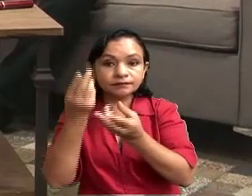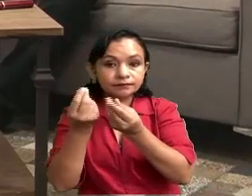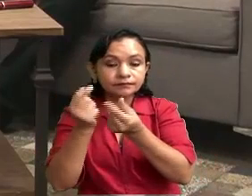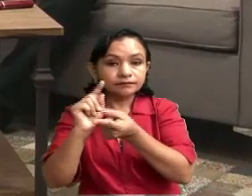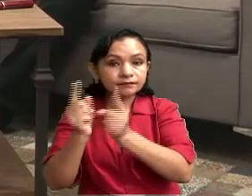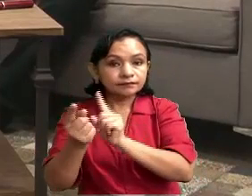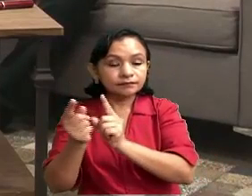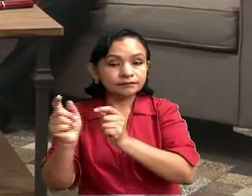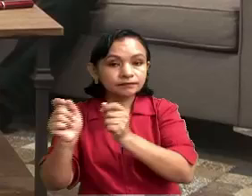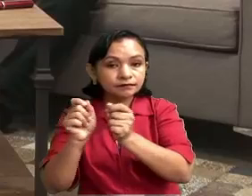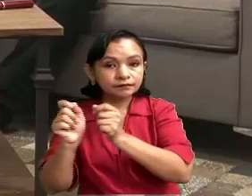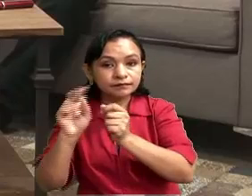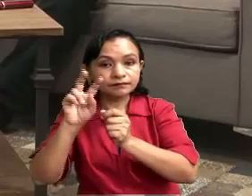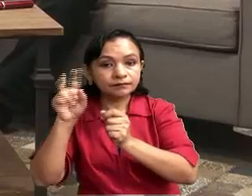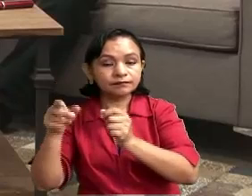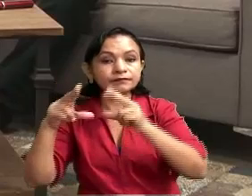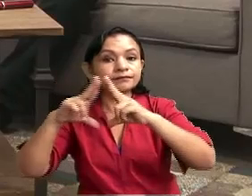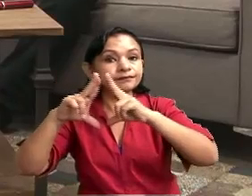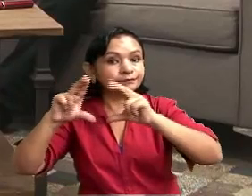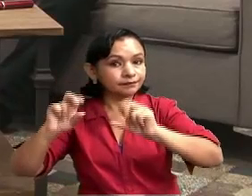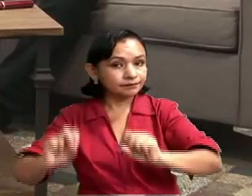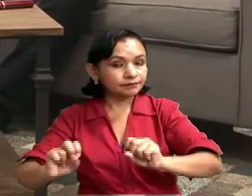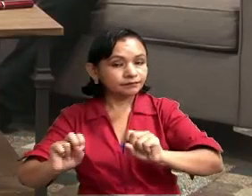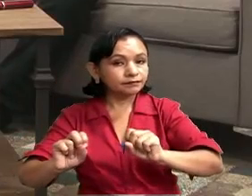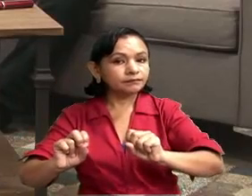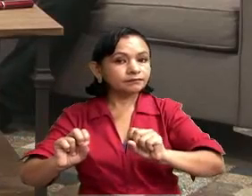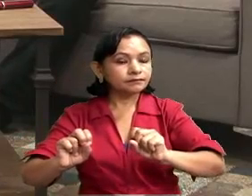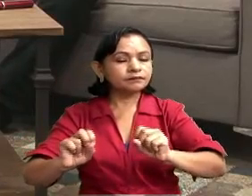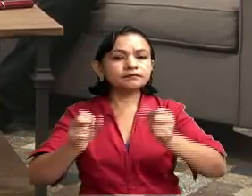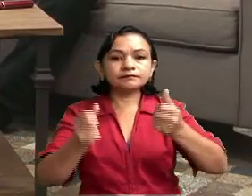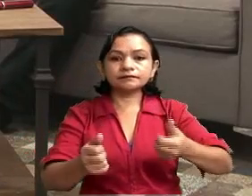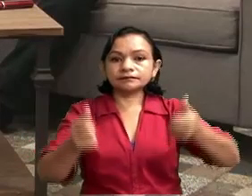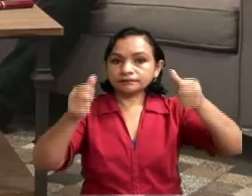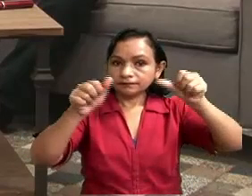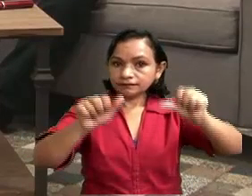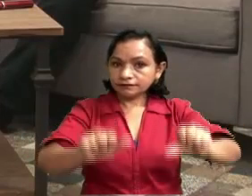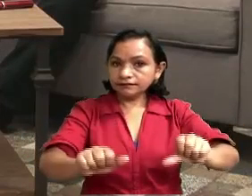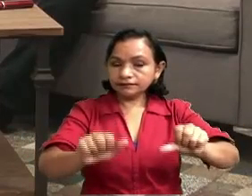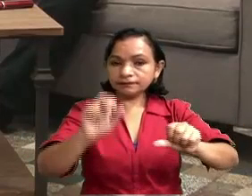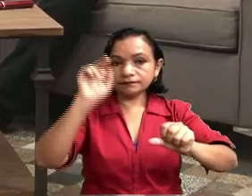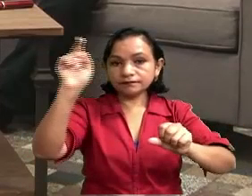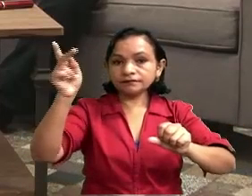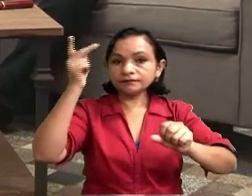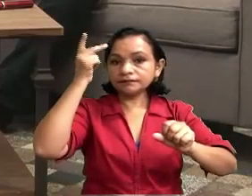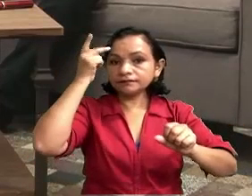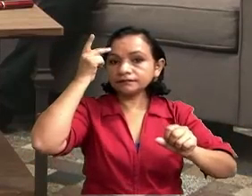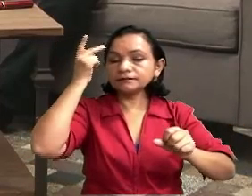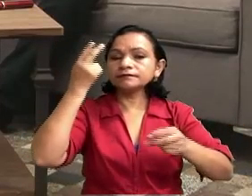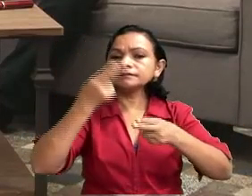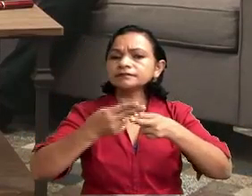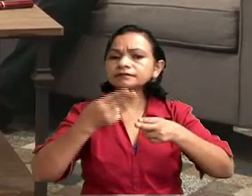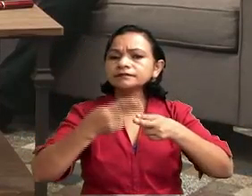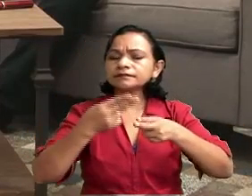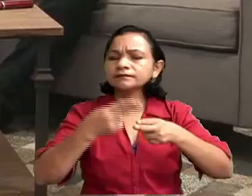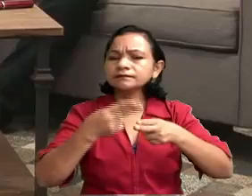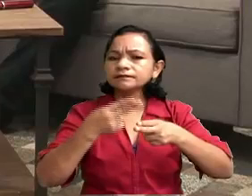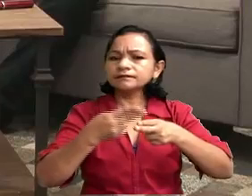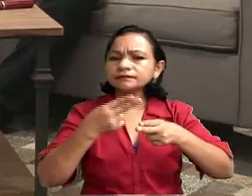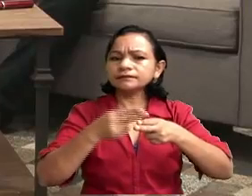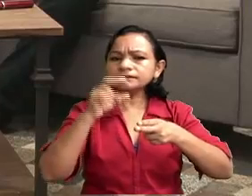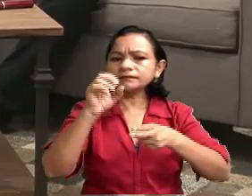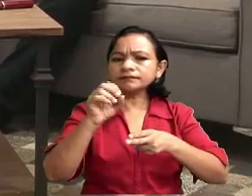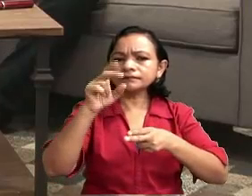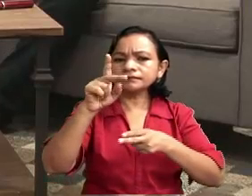cambiaria de nuestro país. Se estableció una política que se llama